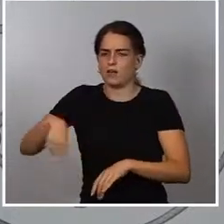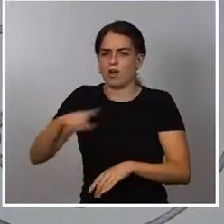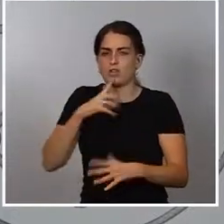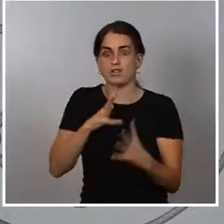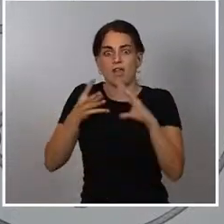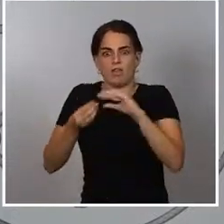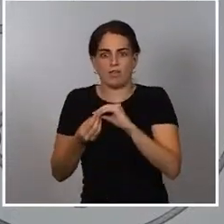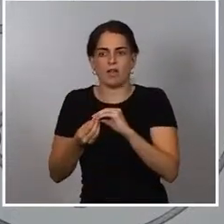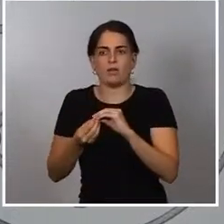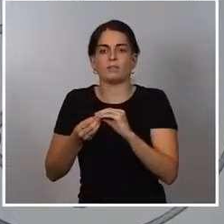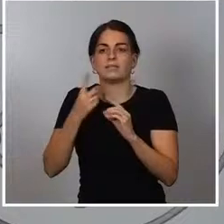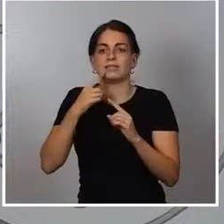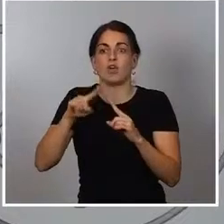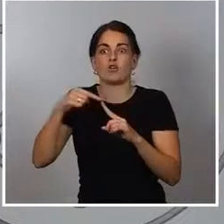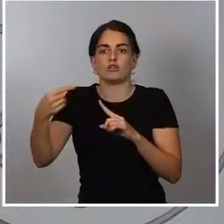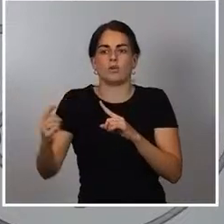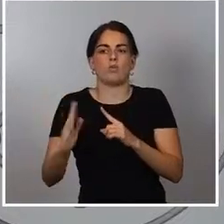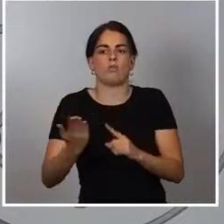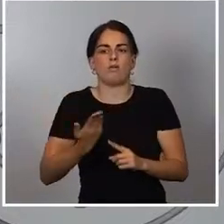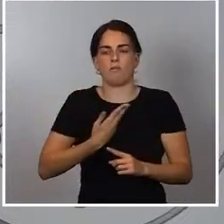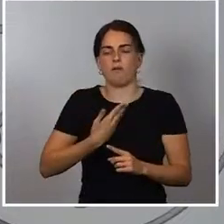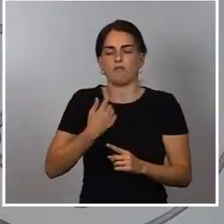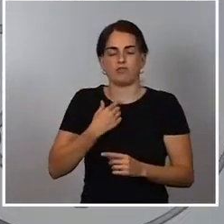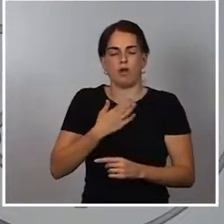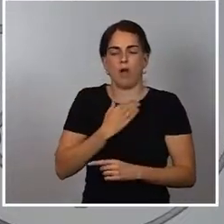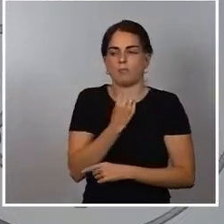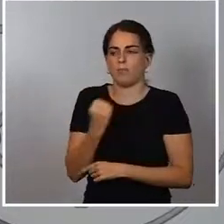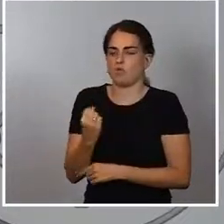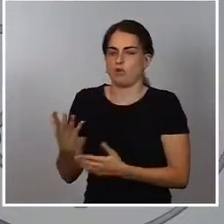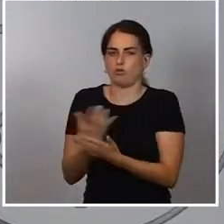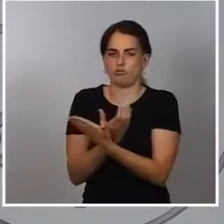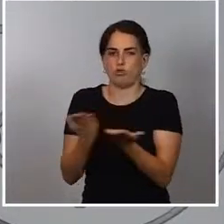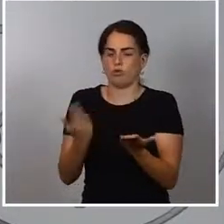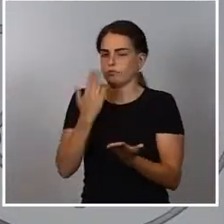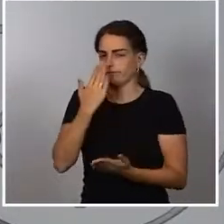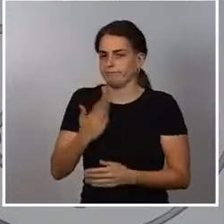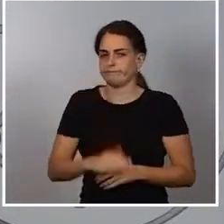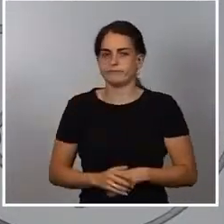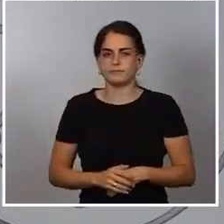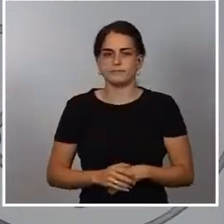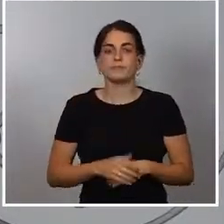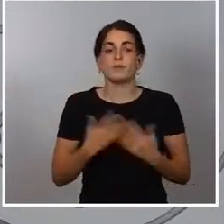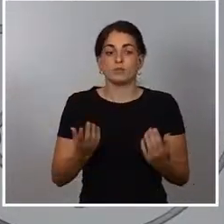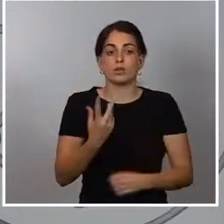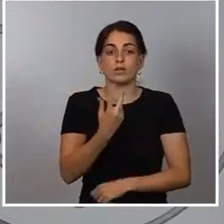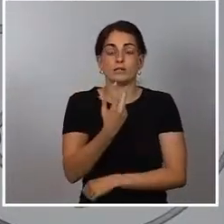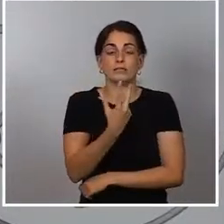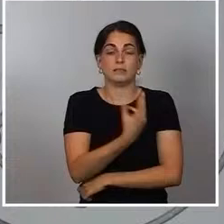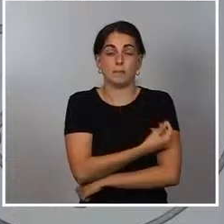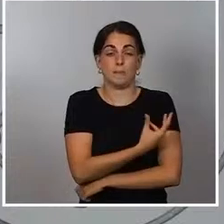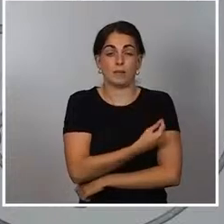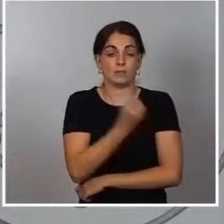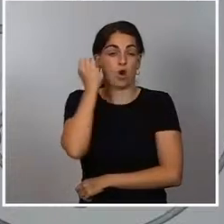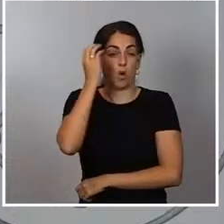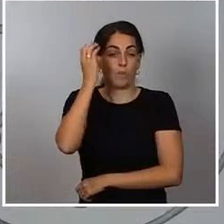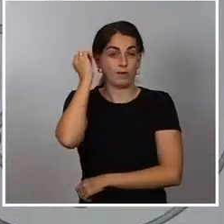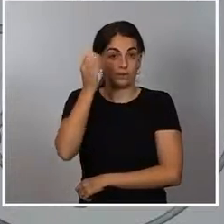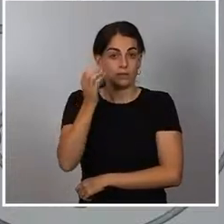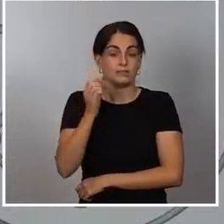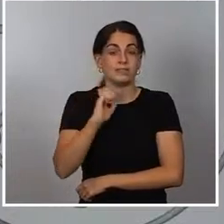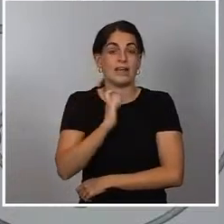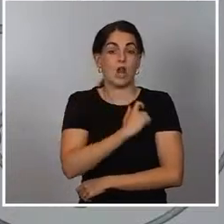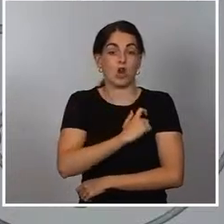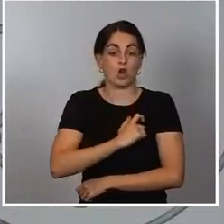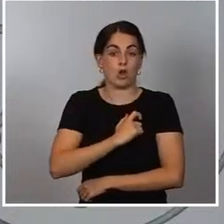consecuencias también por ello miami nacional supongo que te irás a la ponencia de vacunas de hites comités de vacunas a la ponencia de vacunas